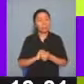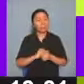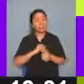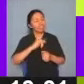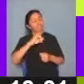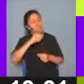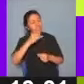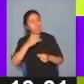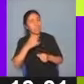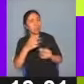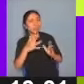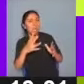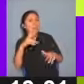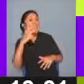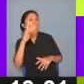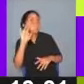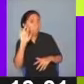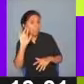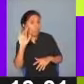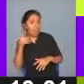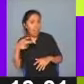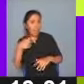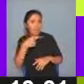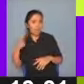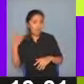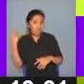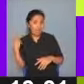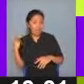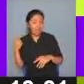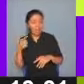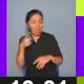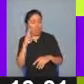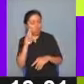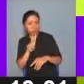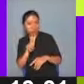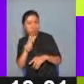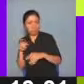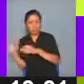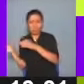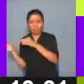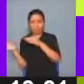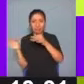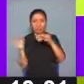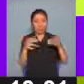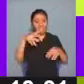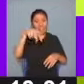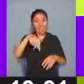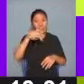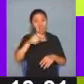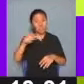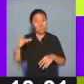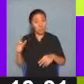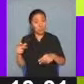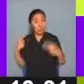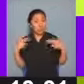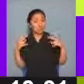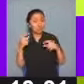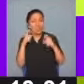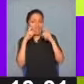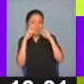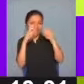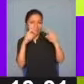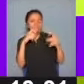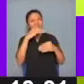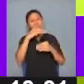partir del día miércoles de la semana pasada notamos que empezó a llegar gente como bien decís eh gente que viene a visitar a los